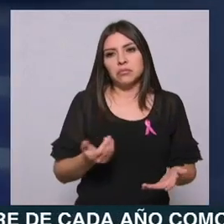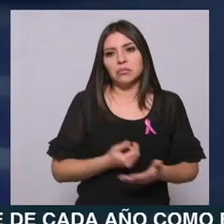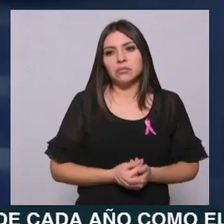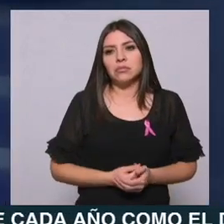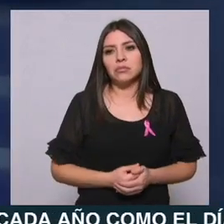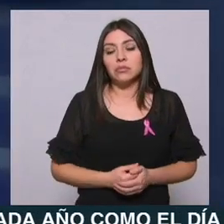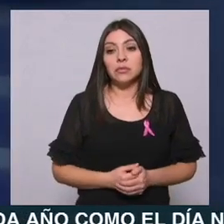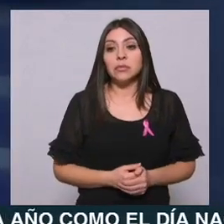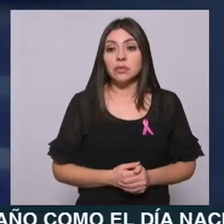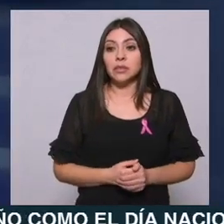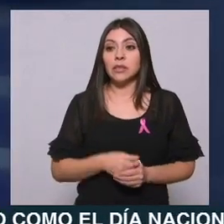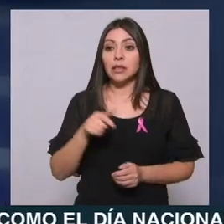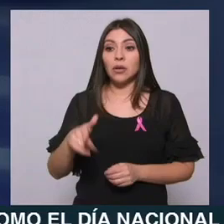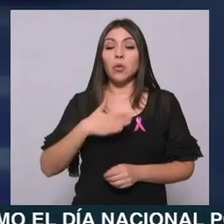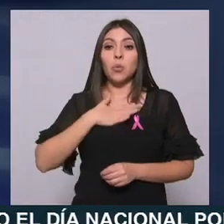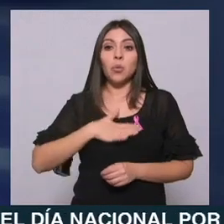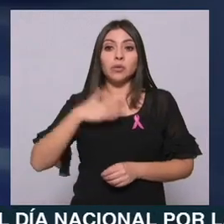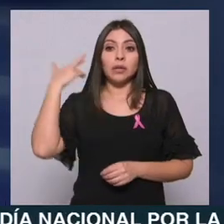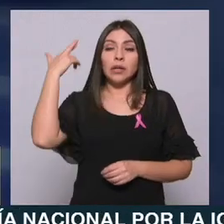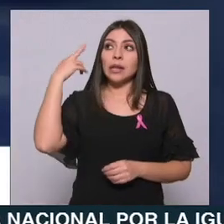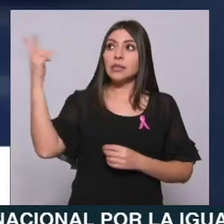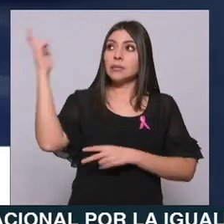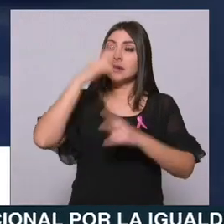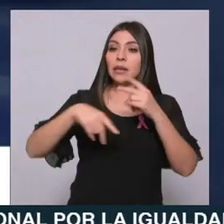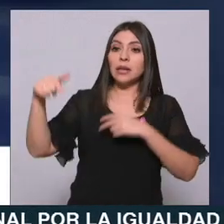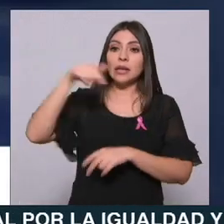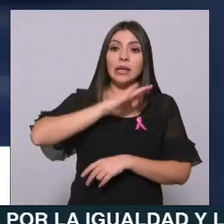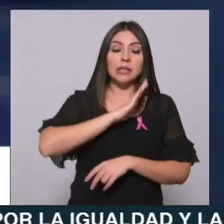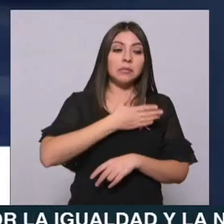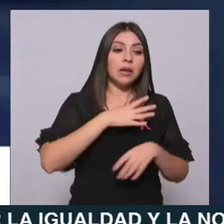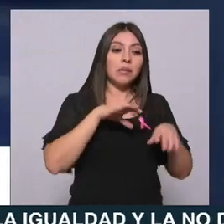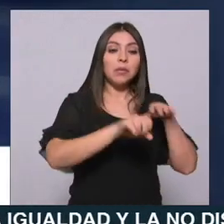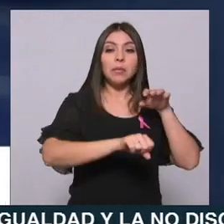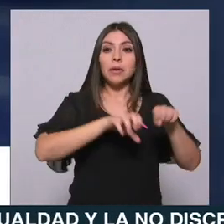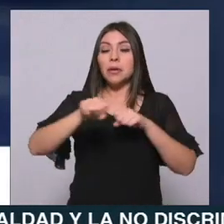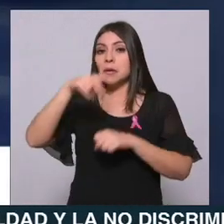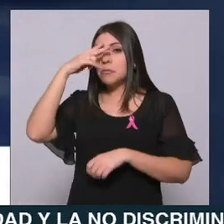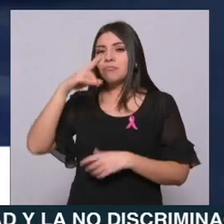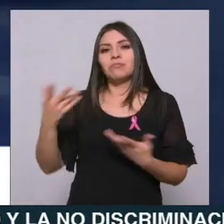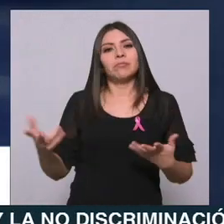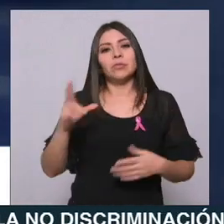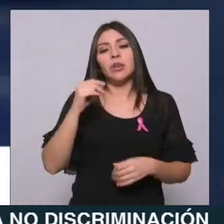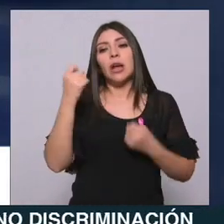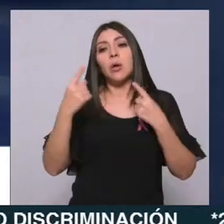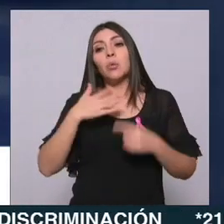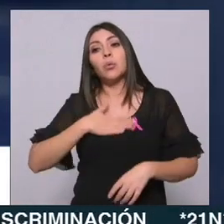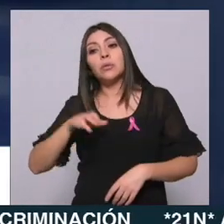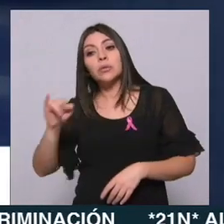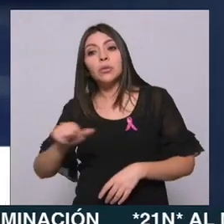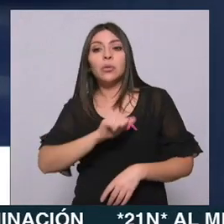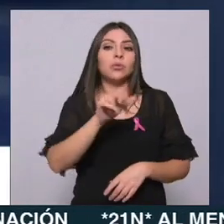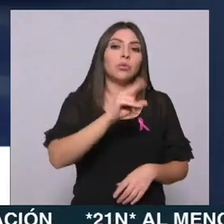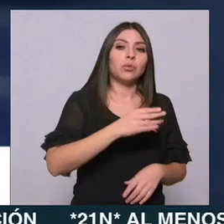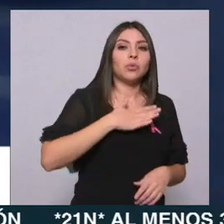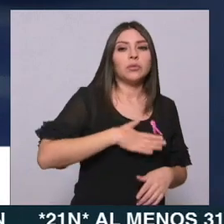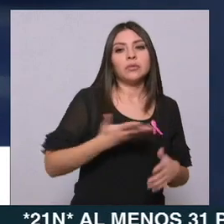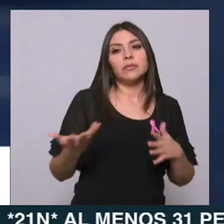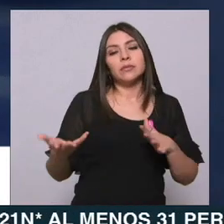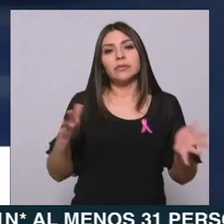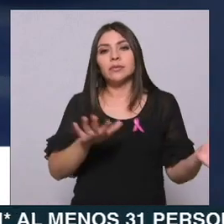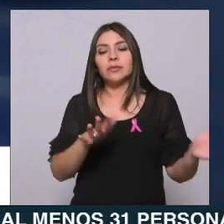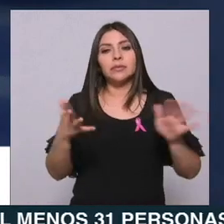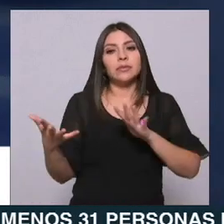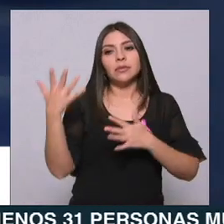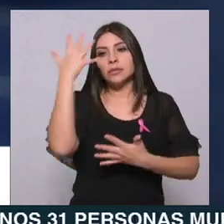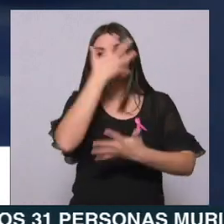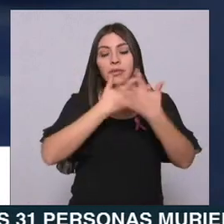ni siquiera hablando aquí, ¿no? O sea, ¿no? Y exactamente igual hablar ahora de justicia cuando para unos existe y para otros no. Es como... Es ambiguo,